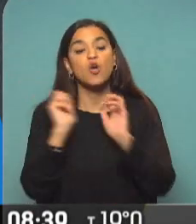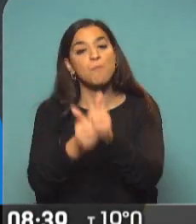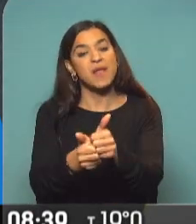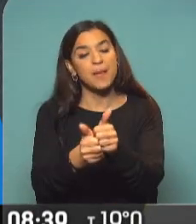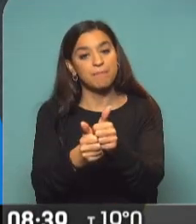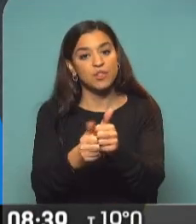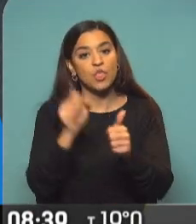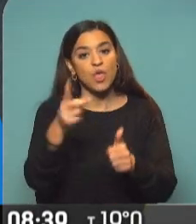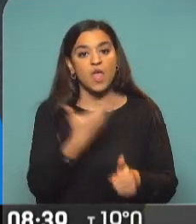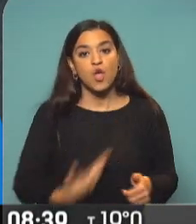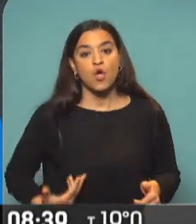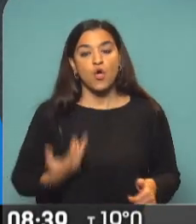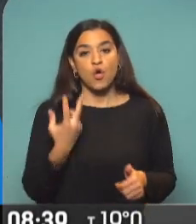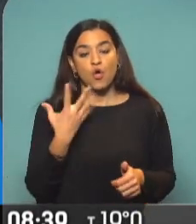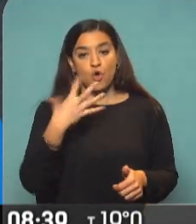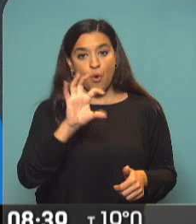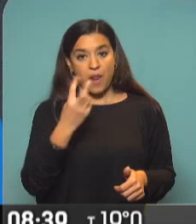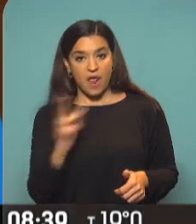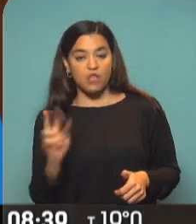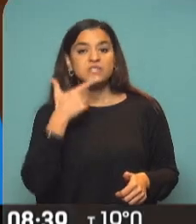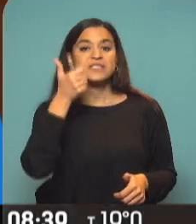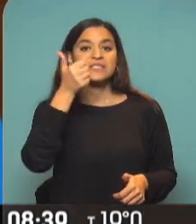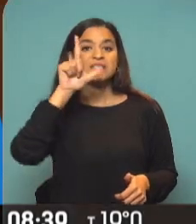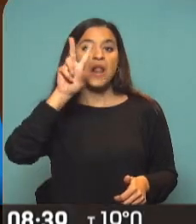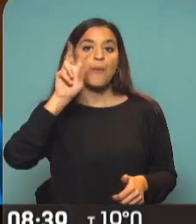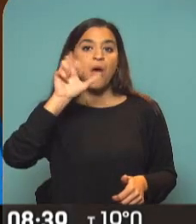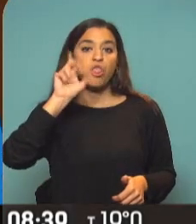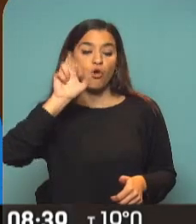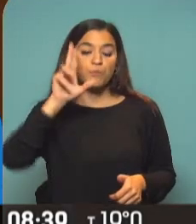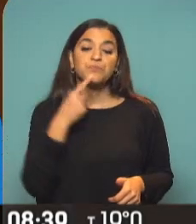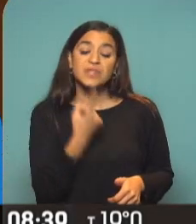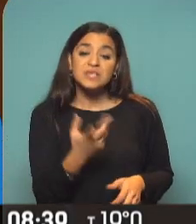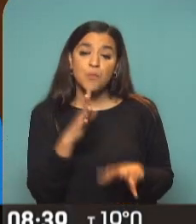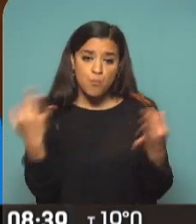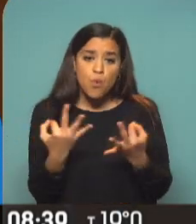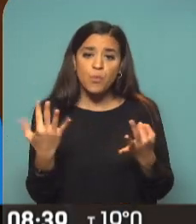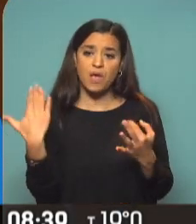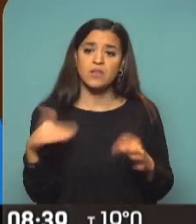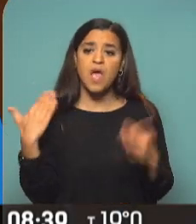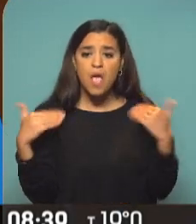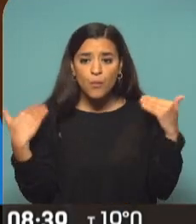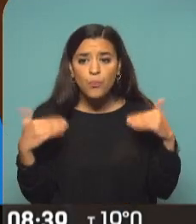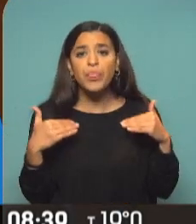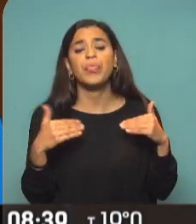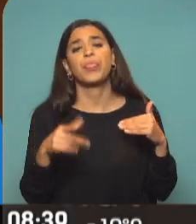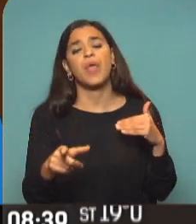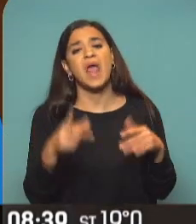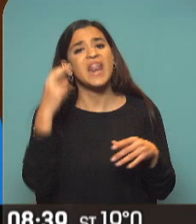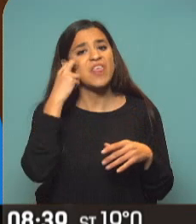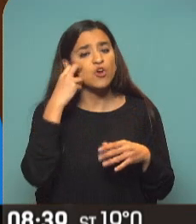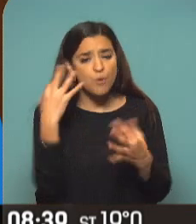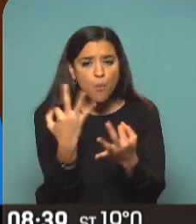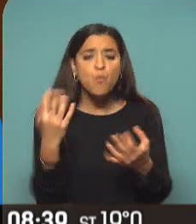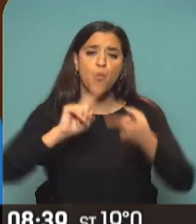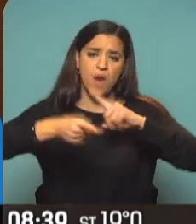acompañamiento del vicegobernador Salvador, Daniel Salvador? Sí, muy bien. La verdad que, bueno, con María Eugenia el radicalismo tiene una muy